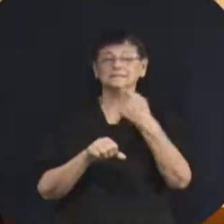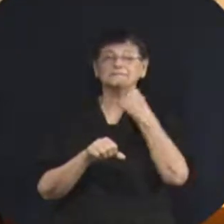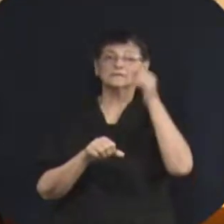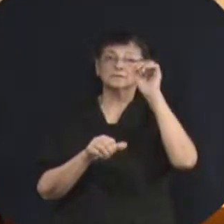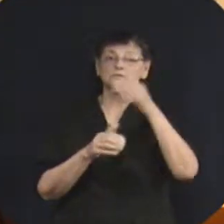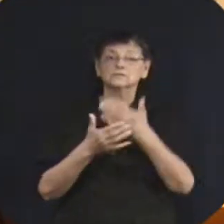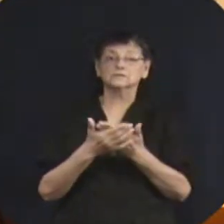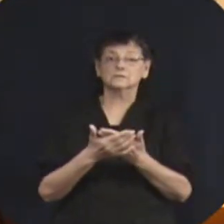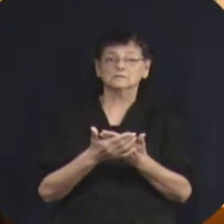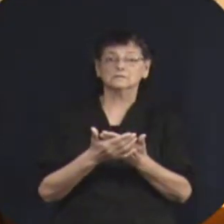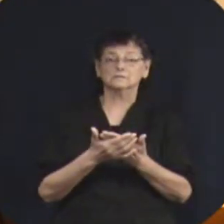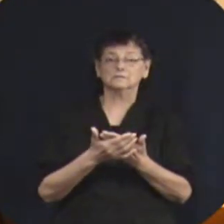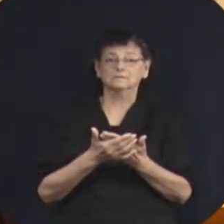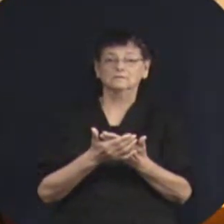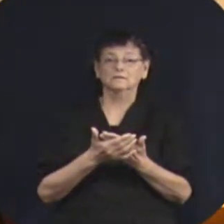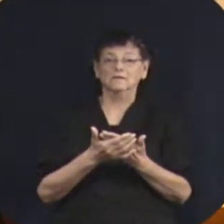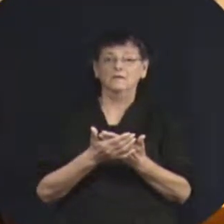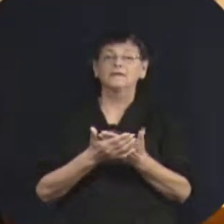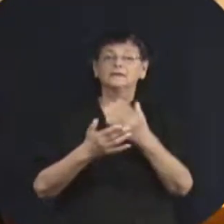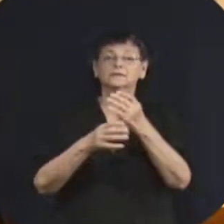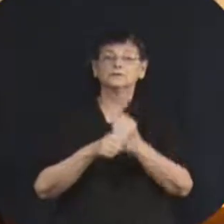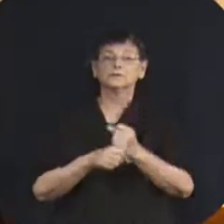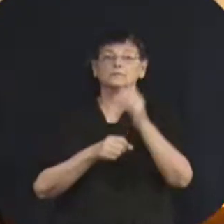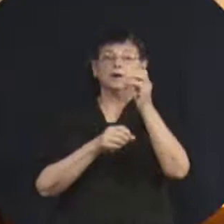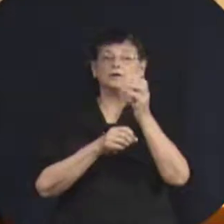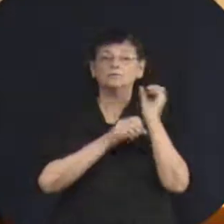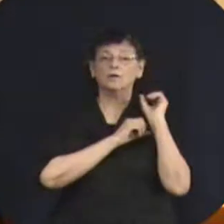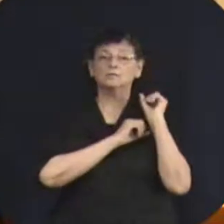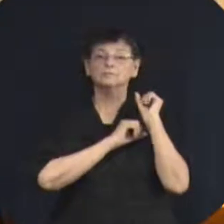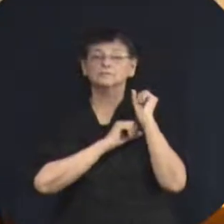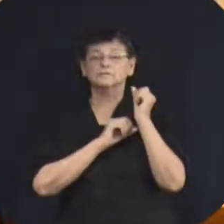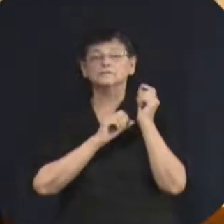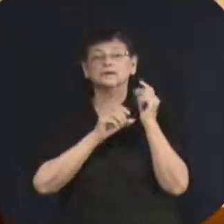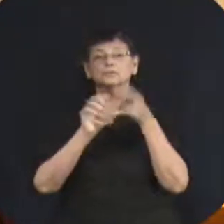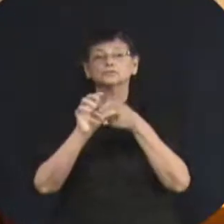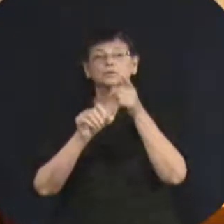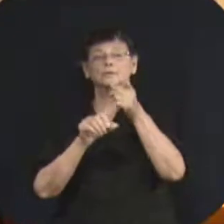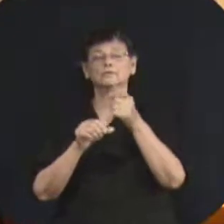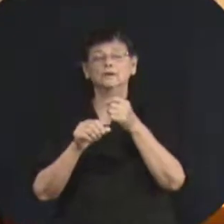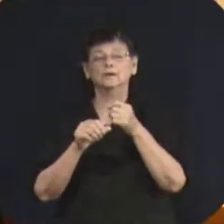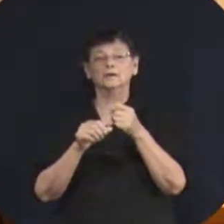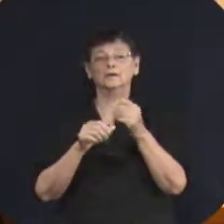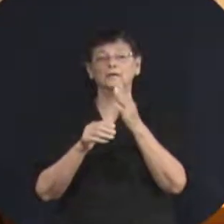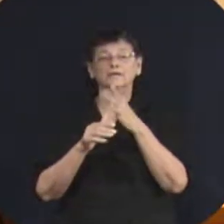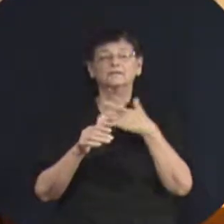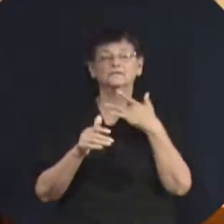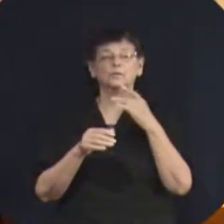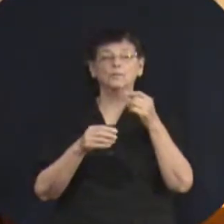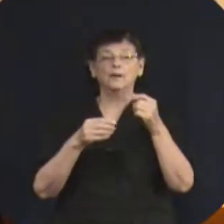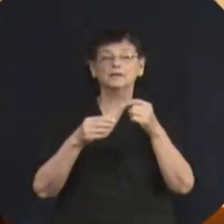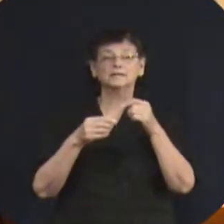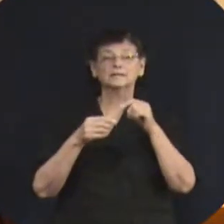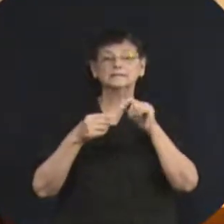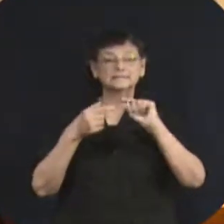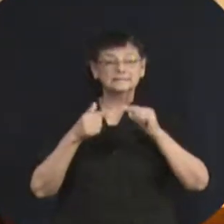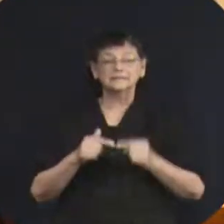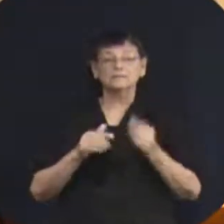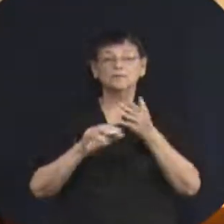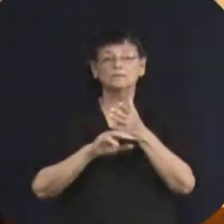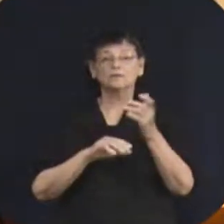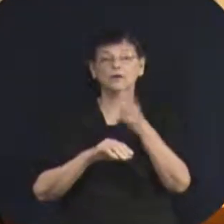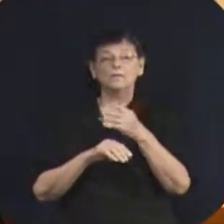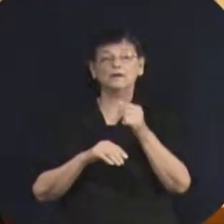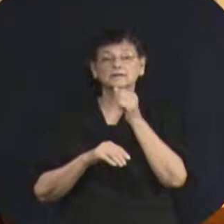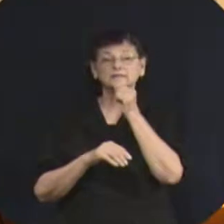tu Hijo, de agarrar mi cruz y acompañarle, y de unir mis enfermedades, sobre todo